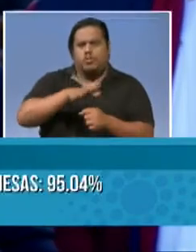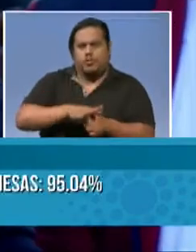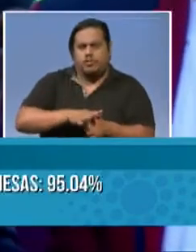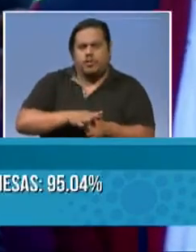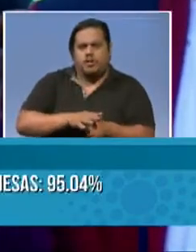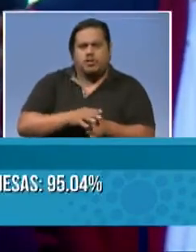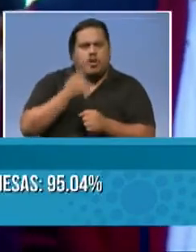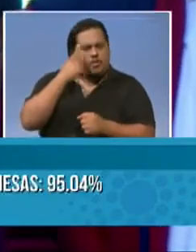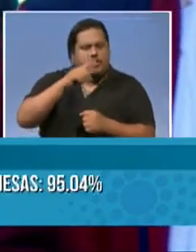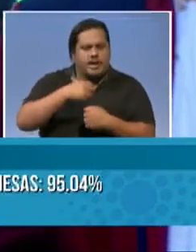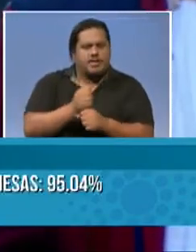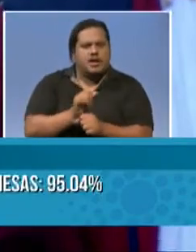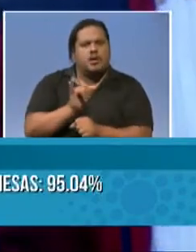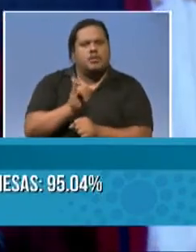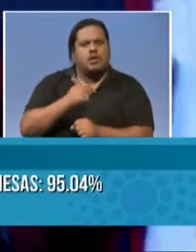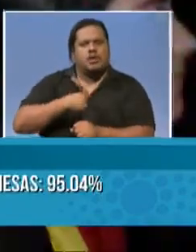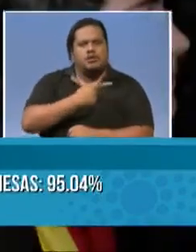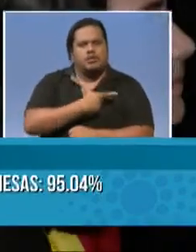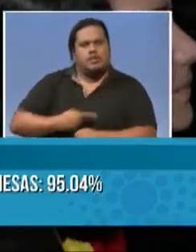de la República.